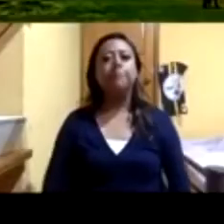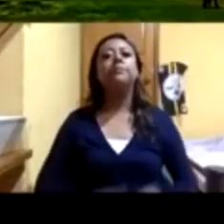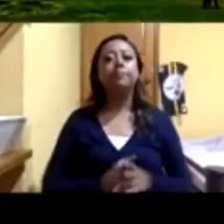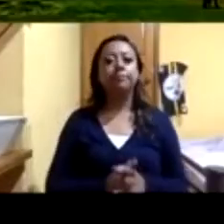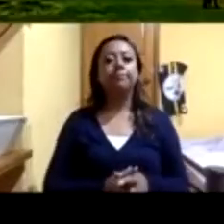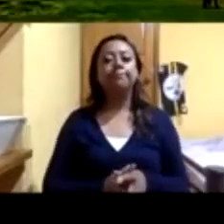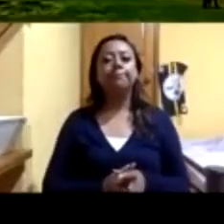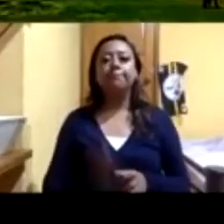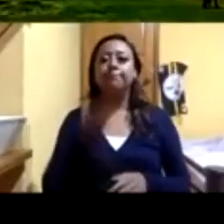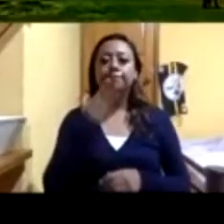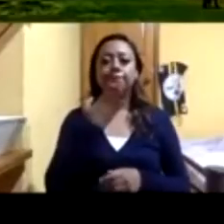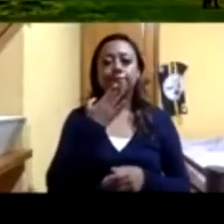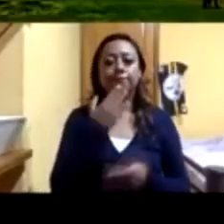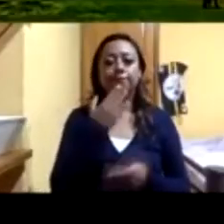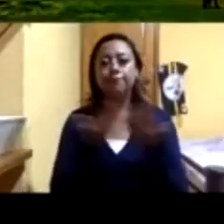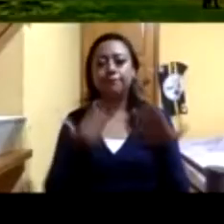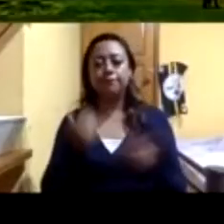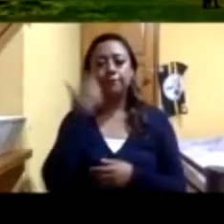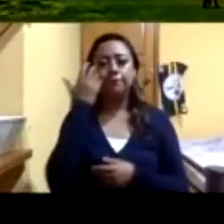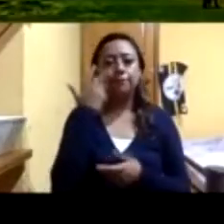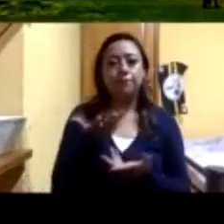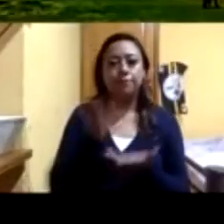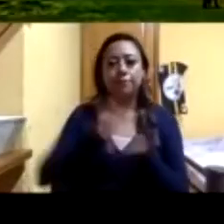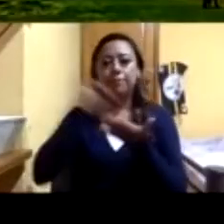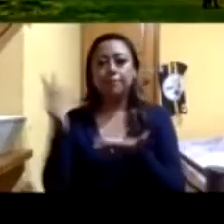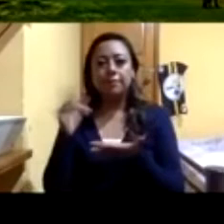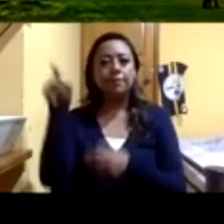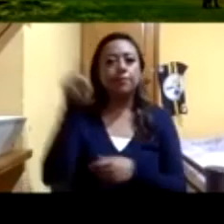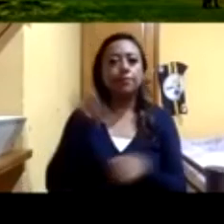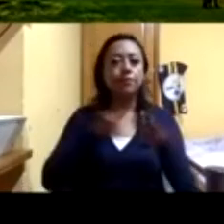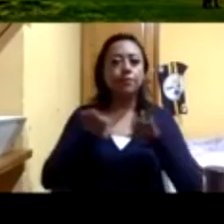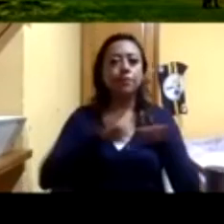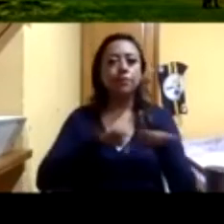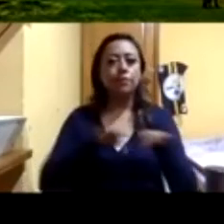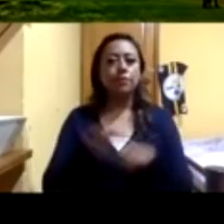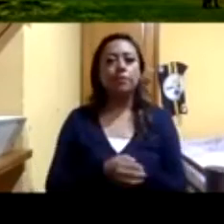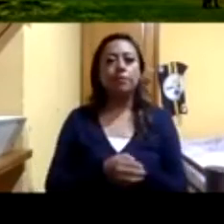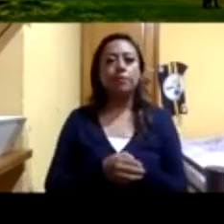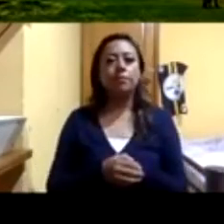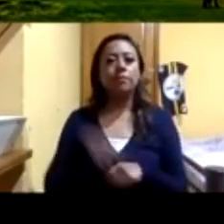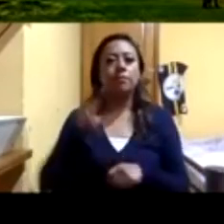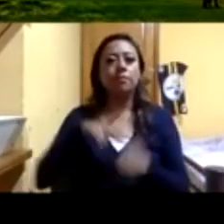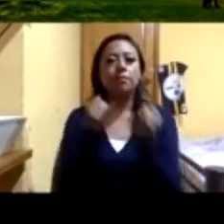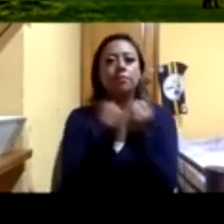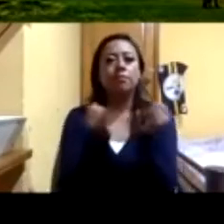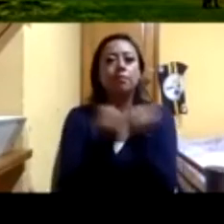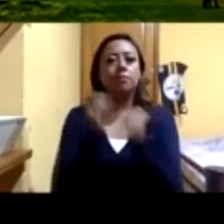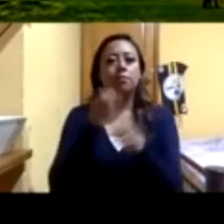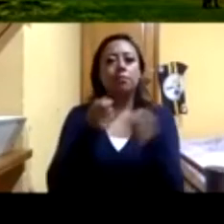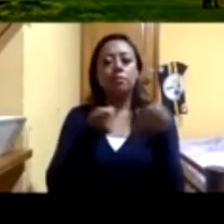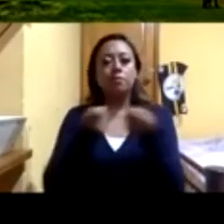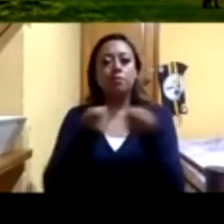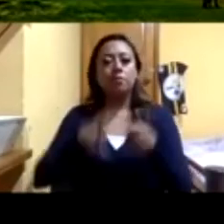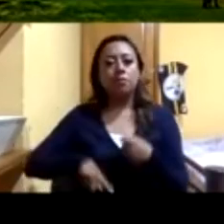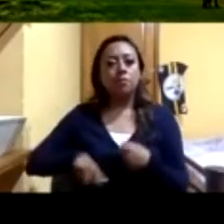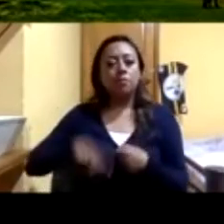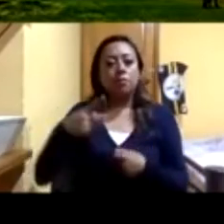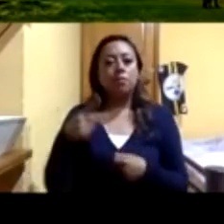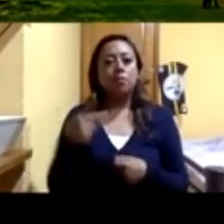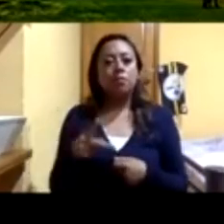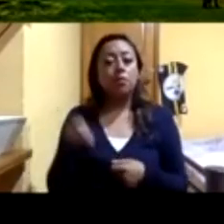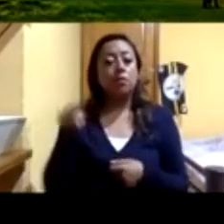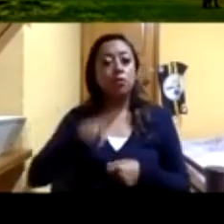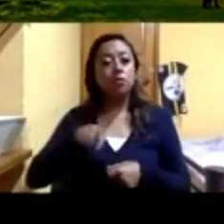trabajo que realizan a través de Control a tu Gobierno para mover comunidad es increíble y ya llevan varios